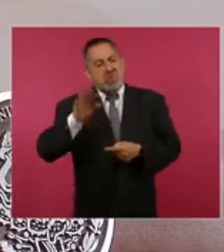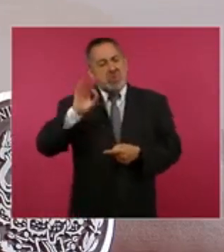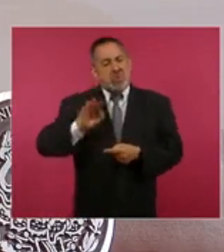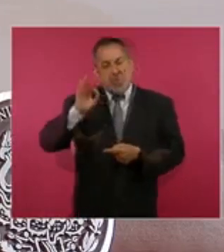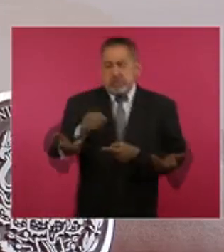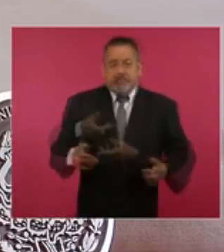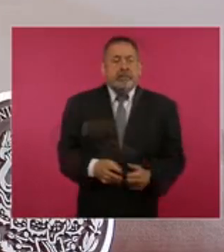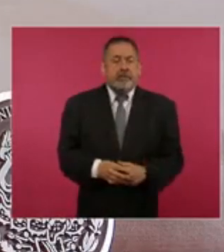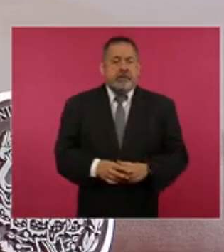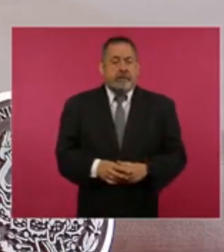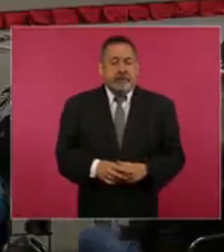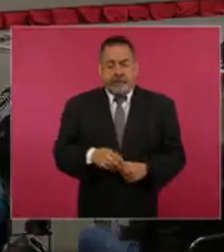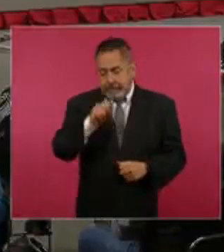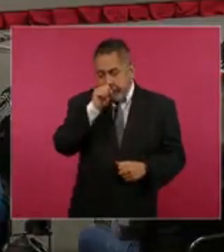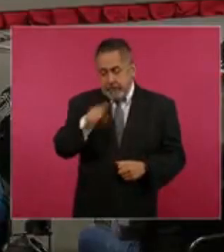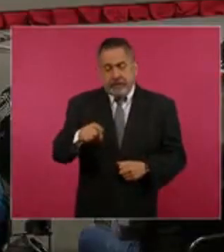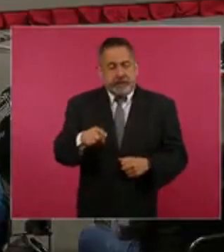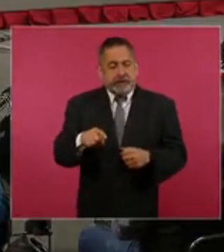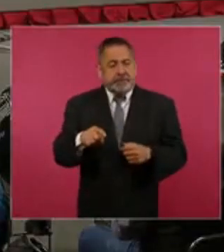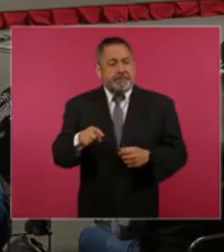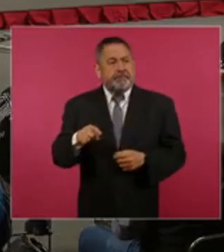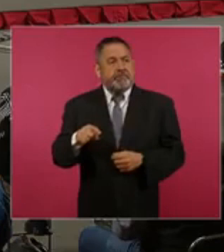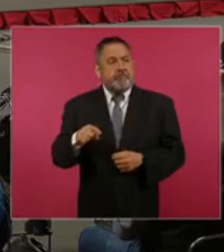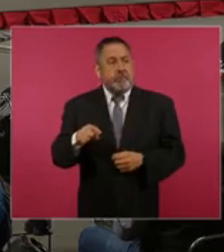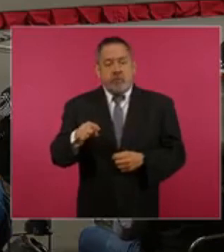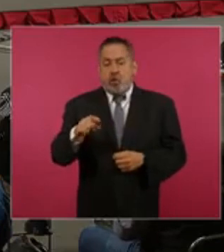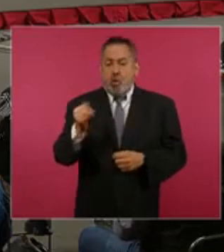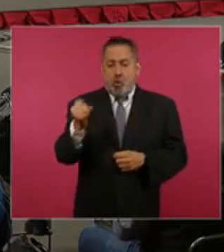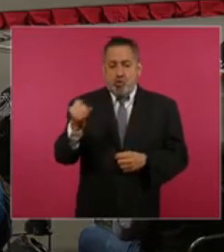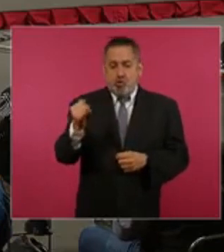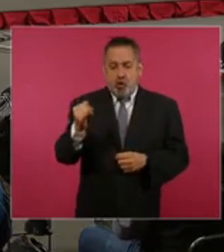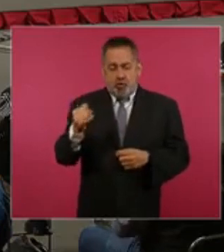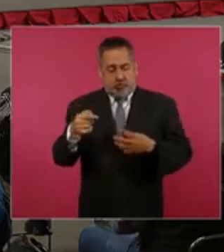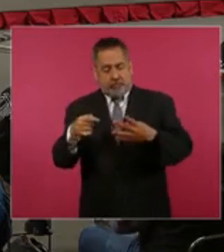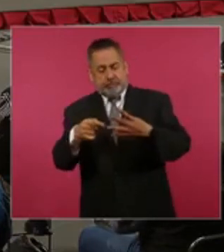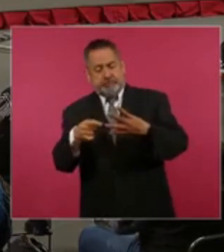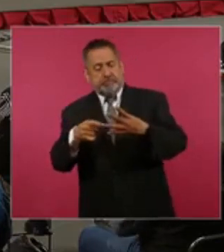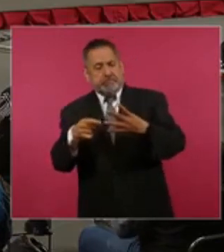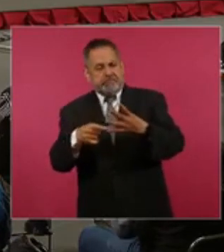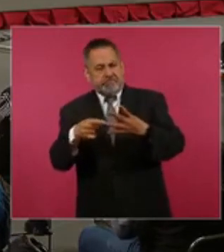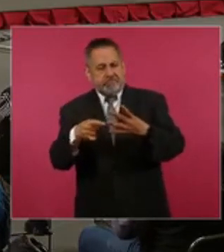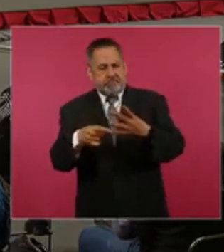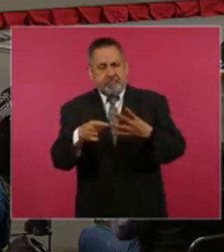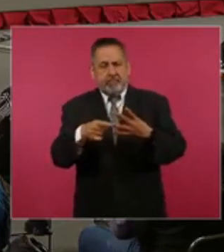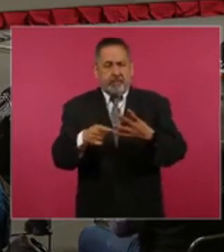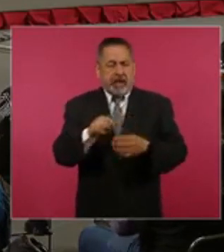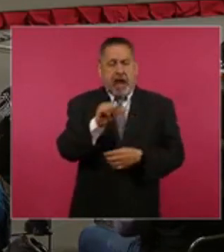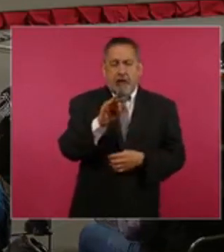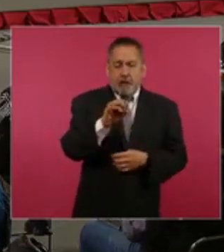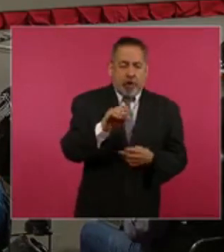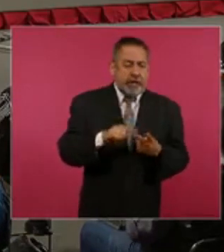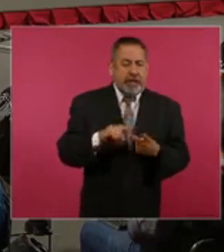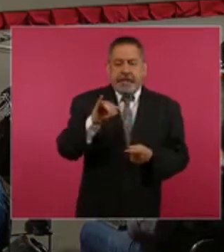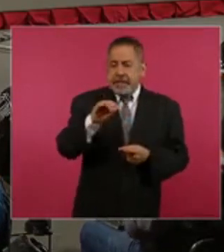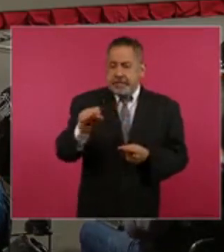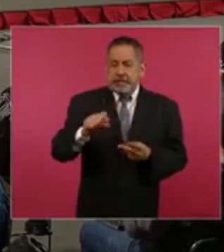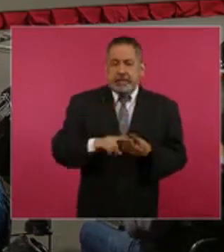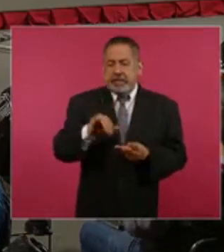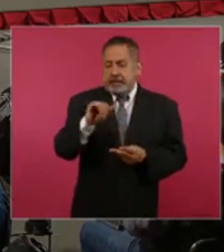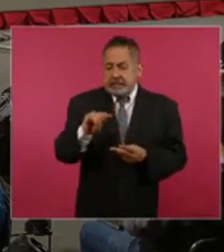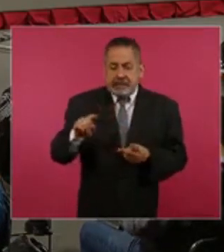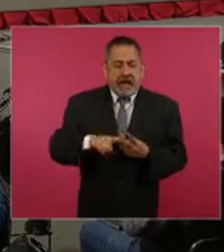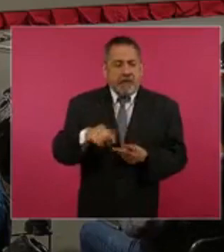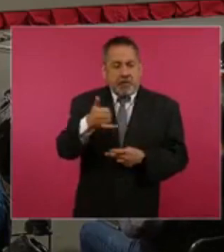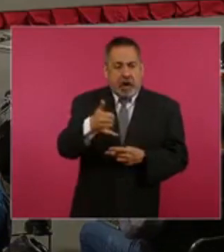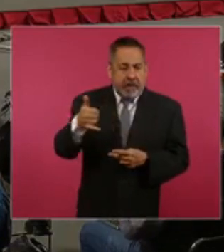el futuro. Durante la segunda quincena de junio, las Afores, el IMSS, el ISSSTE, el